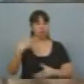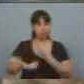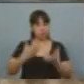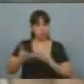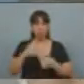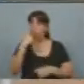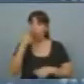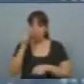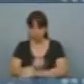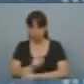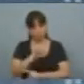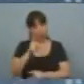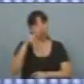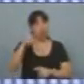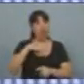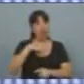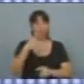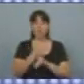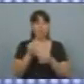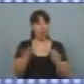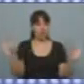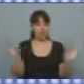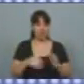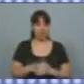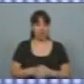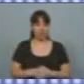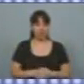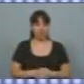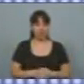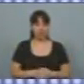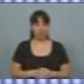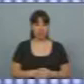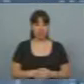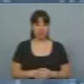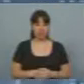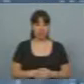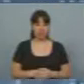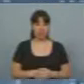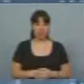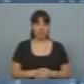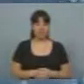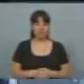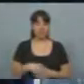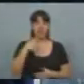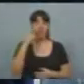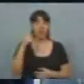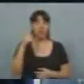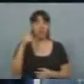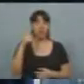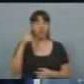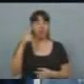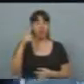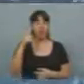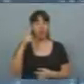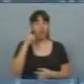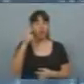delincuentes no están presos, Mauro. Están todos libres, es un circo. Quien alguna vez no se comió un amigo, que levante la mano. Déjense de hinchar. Quien se encargó de desparramar